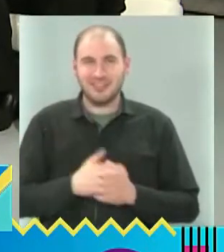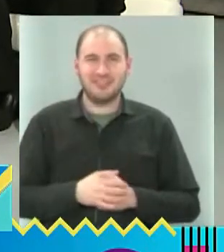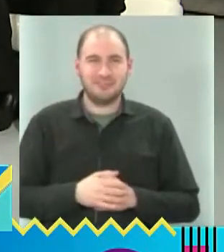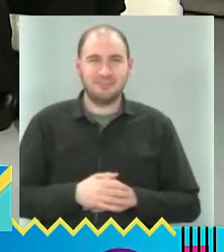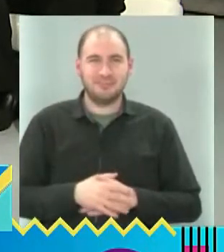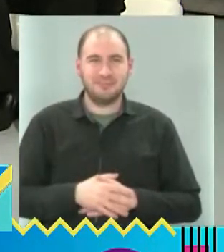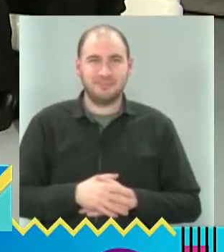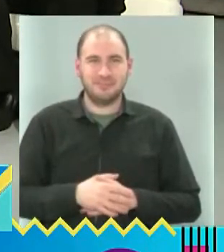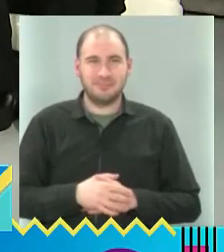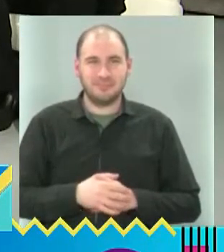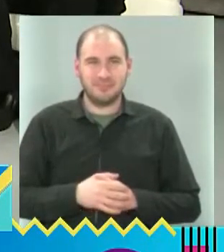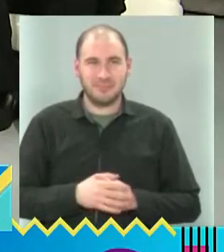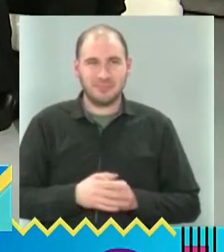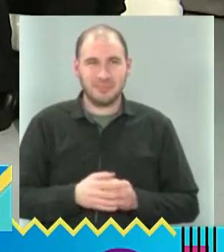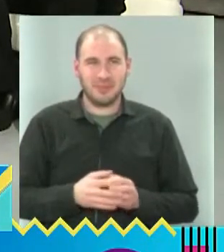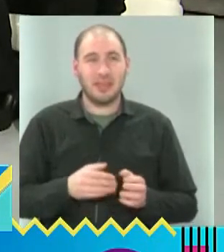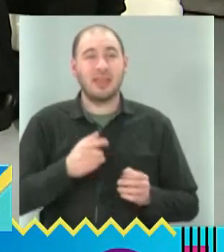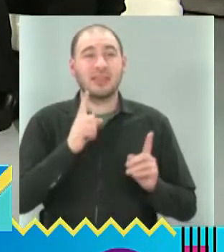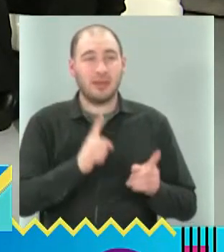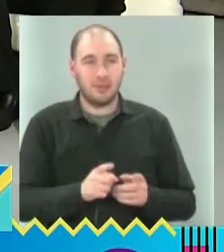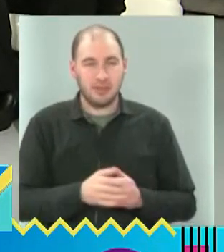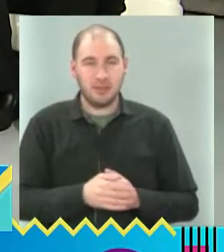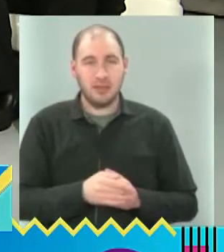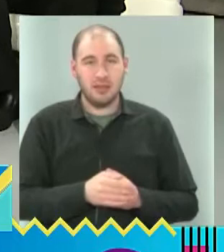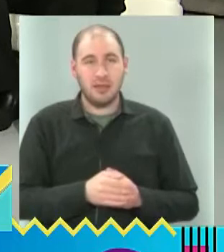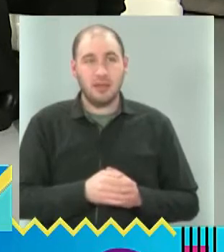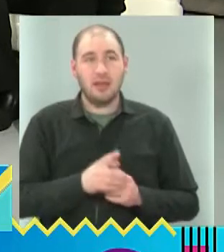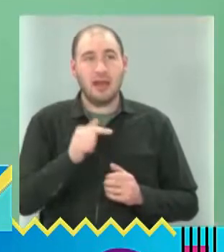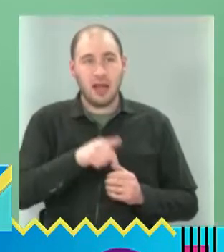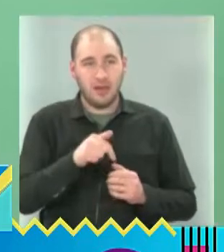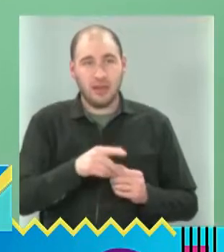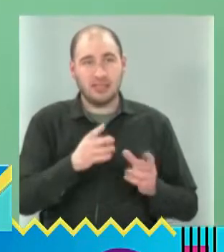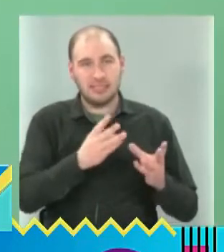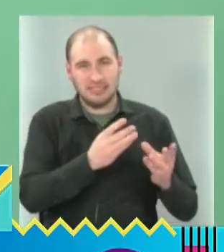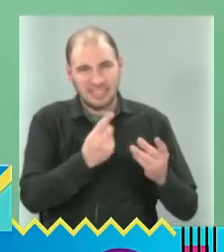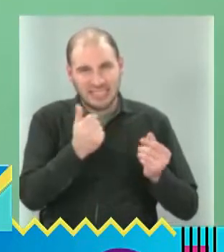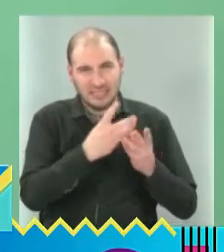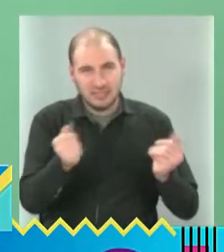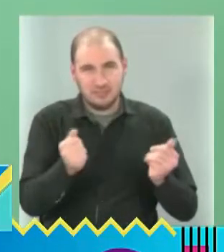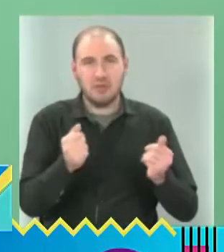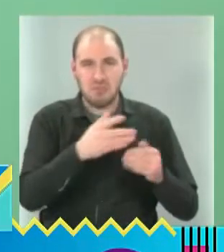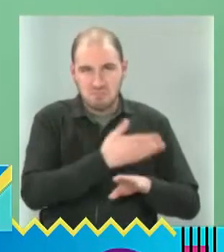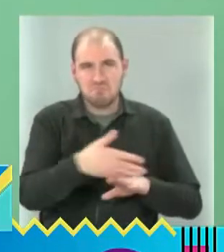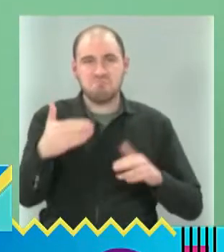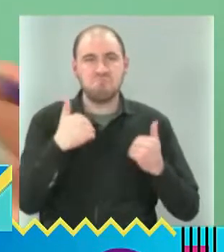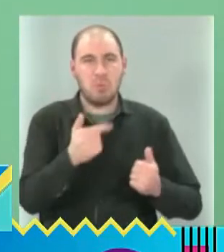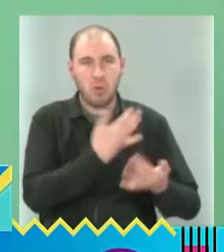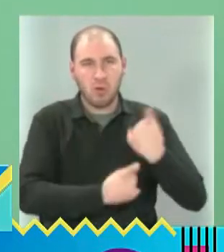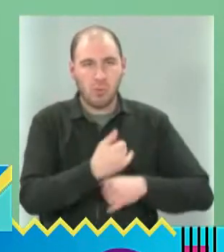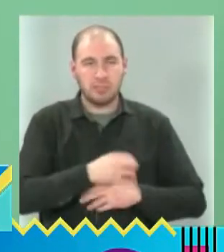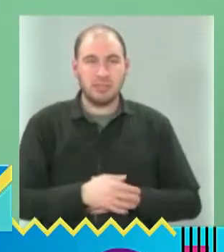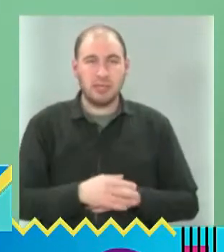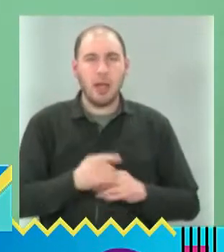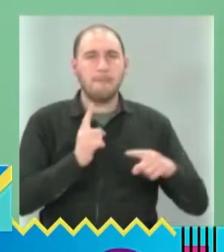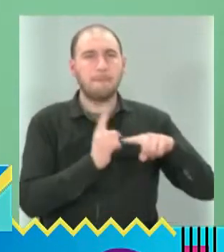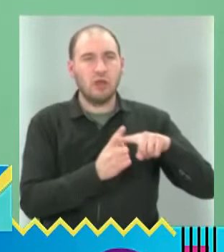humor, Bueno, la verdad que de alguna forma, si bien nos tenemos que ir despidiendo, es un buen camino para seguir en esto que vos decís, el